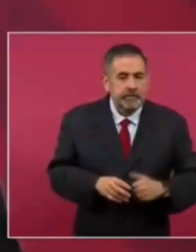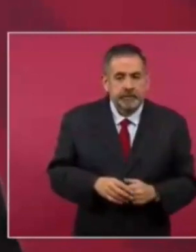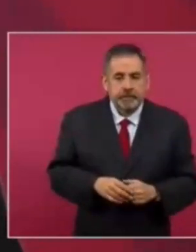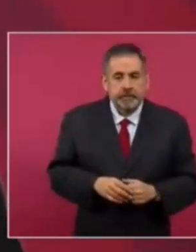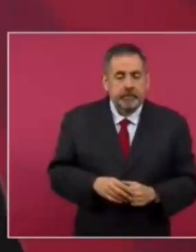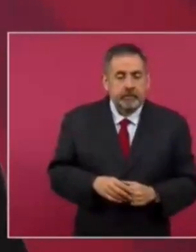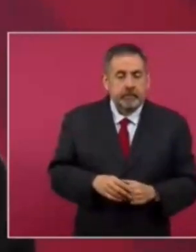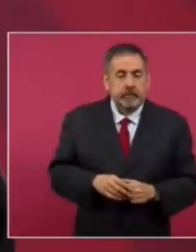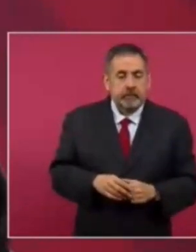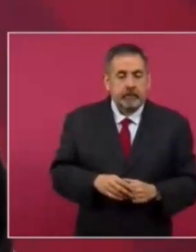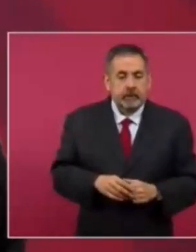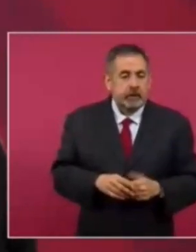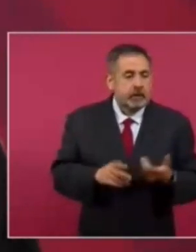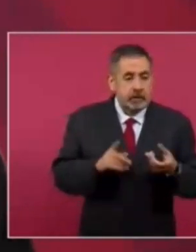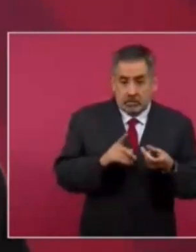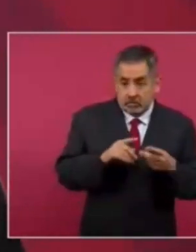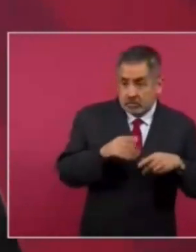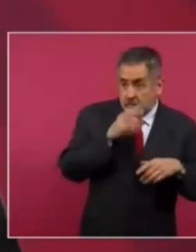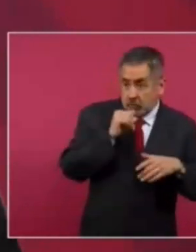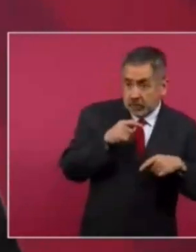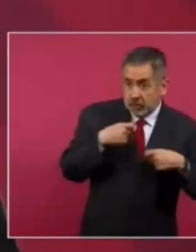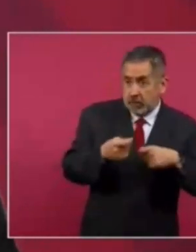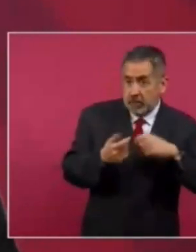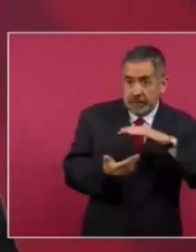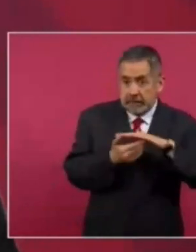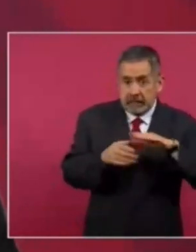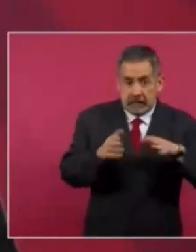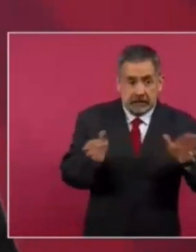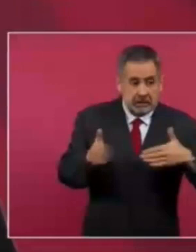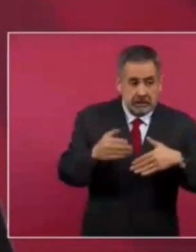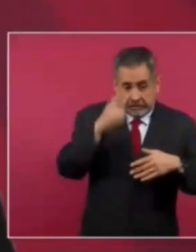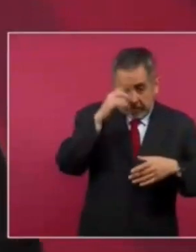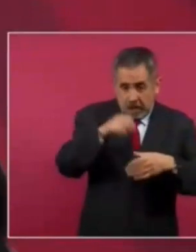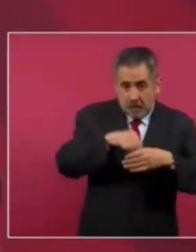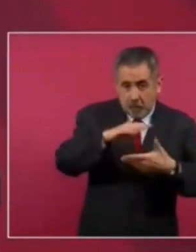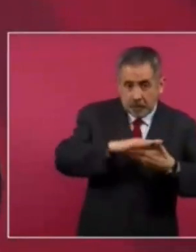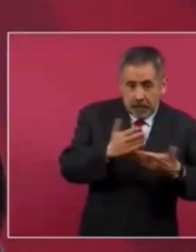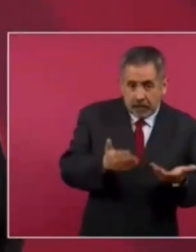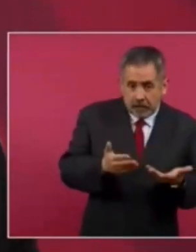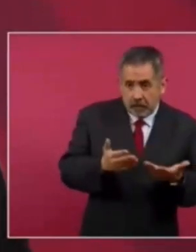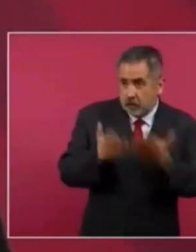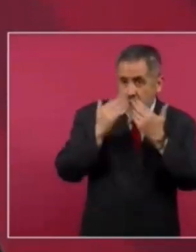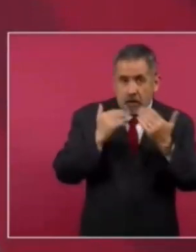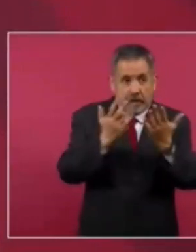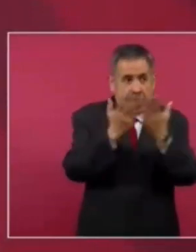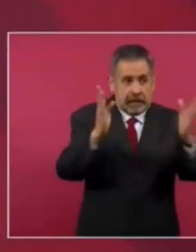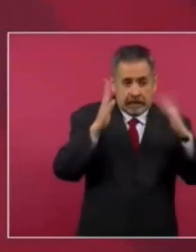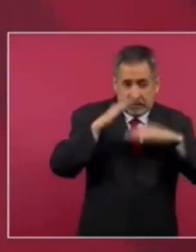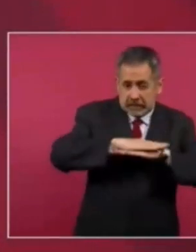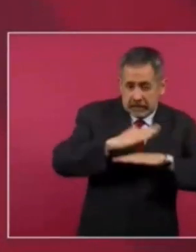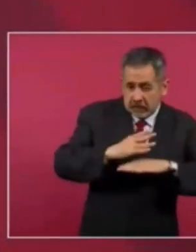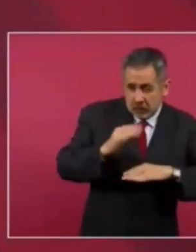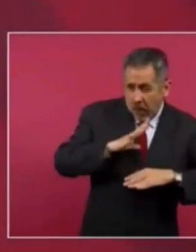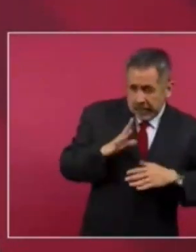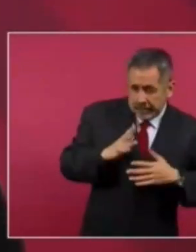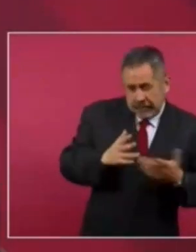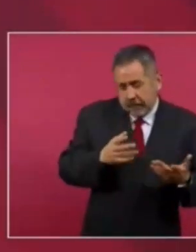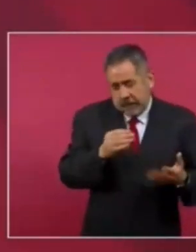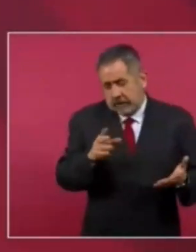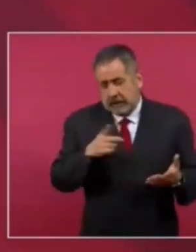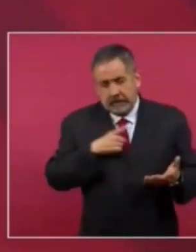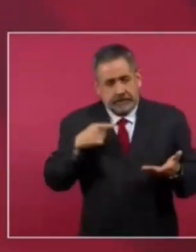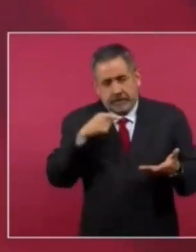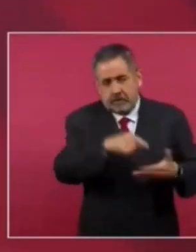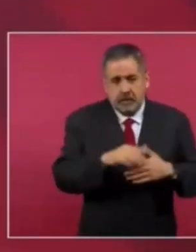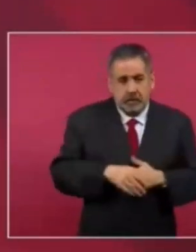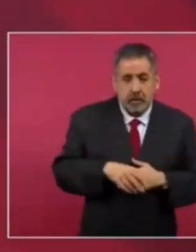con las cabezas del poder en ese entonces. Entonces, dice, pues sí, quédense con el instituto, pero el presidente pues